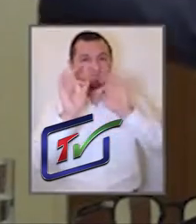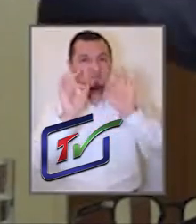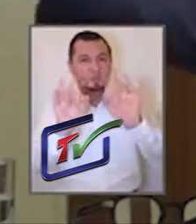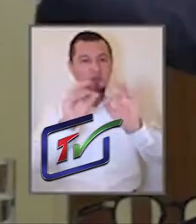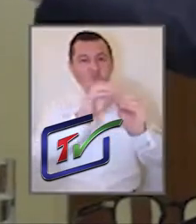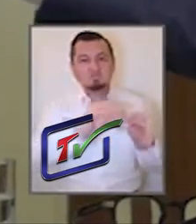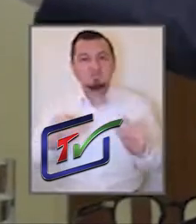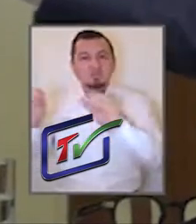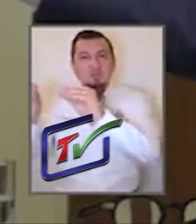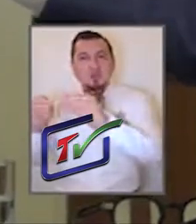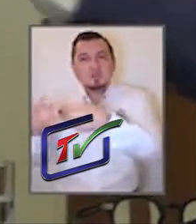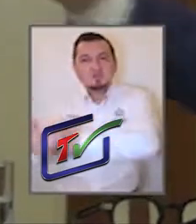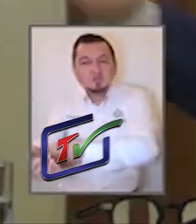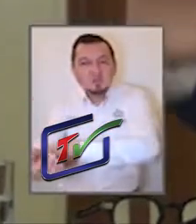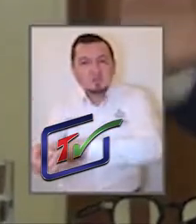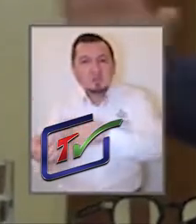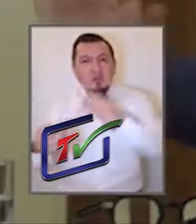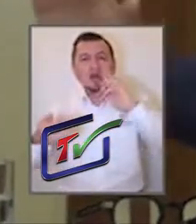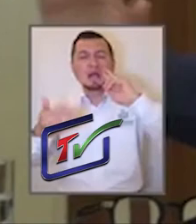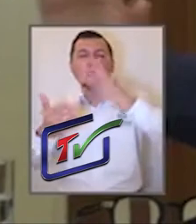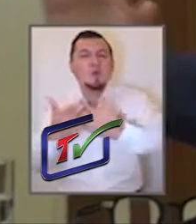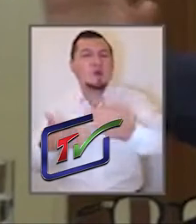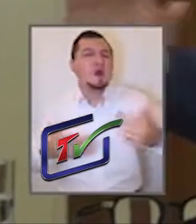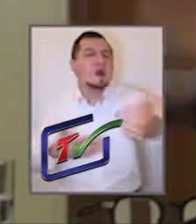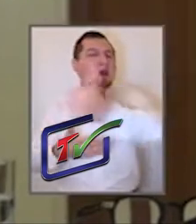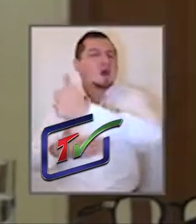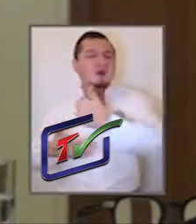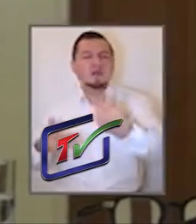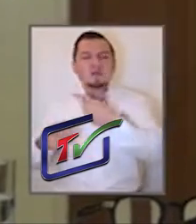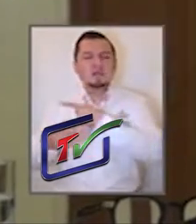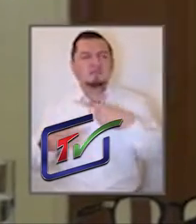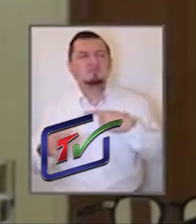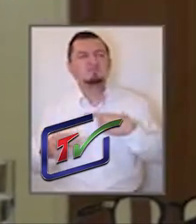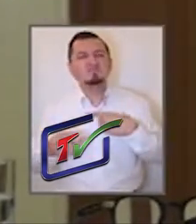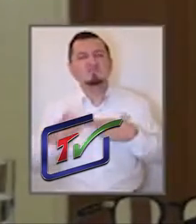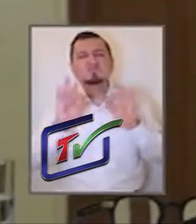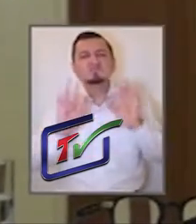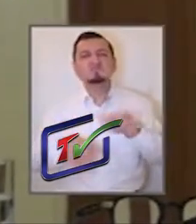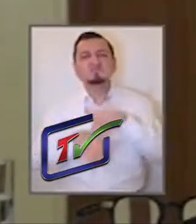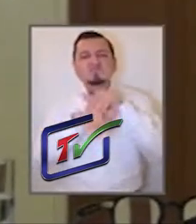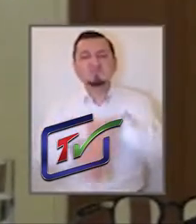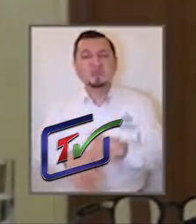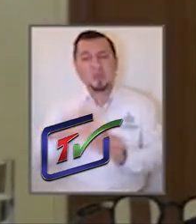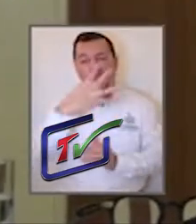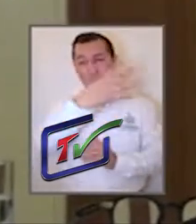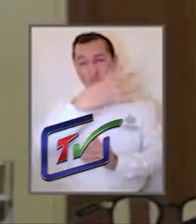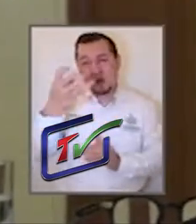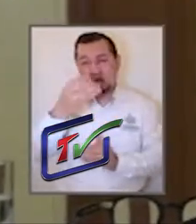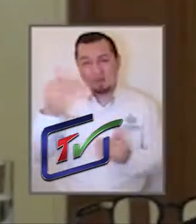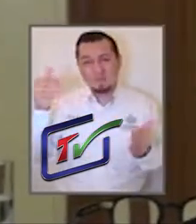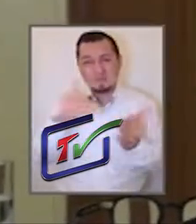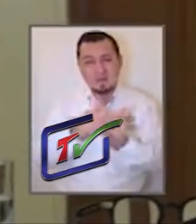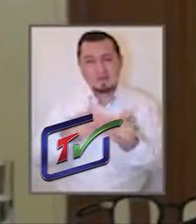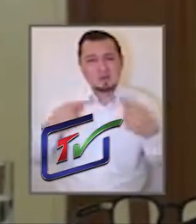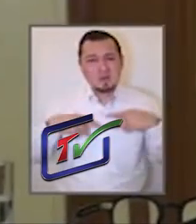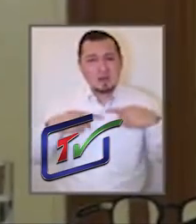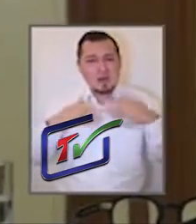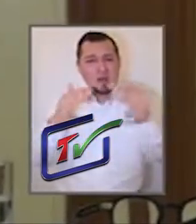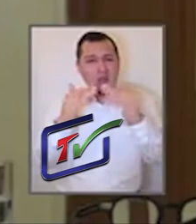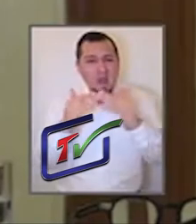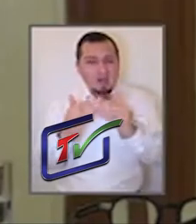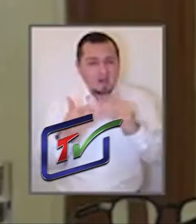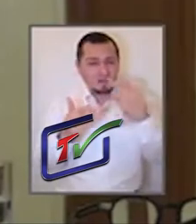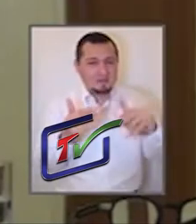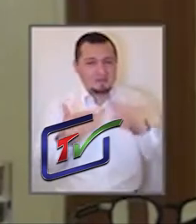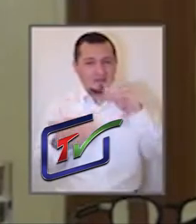viernes y de ahí pasarse una fiesta privada. No es ese el plan. Nosotros tenemos más de 400,000 unidades